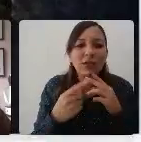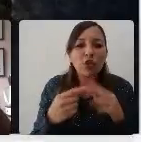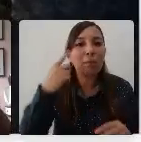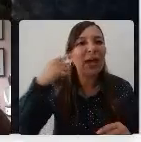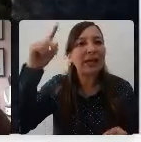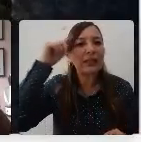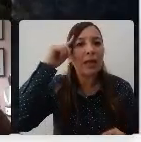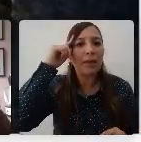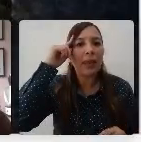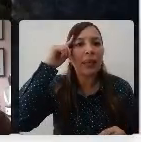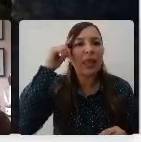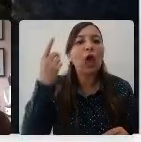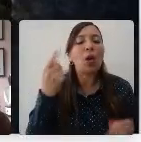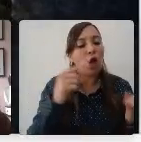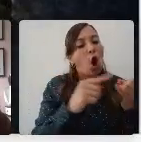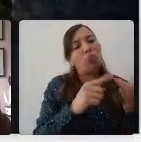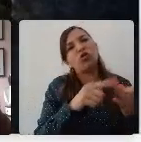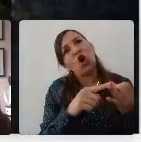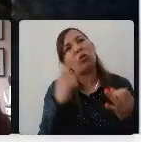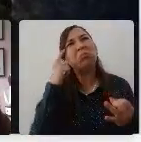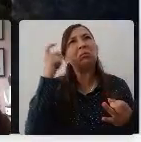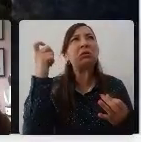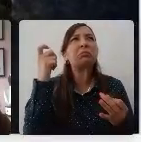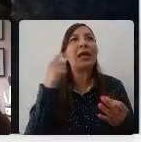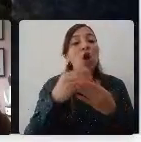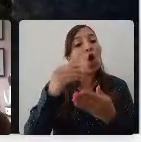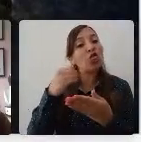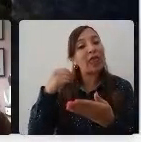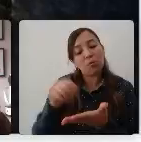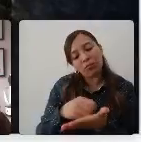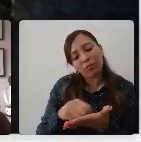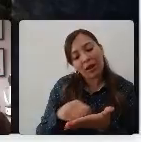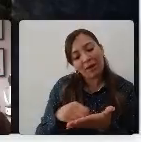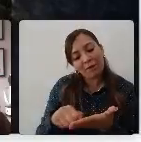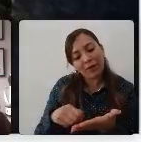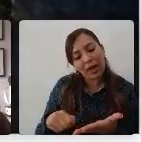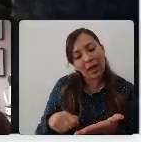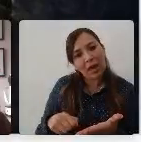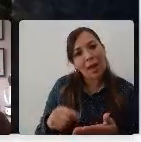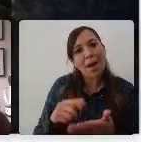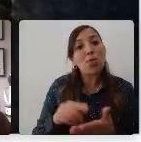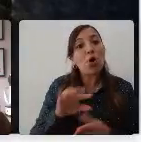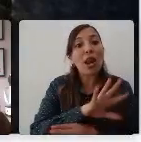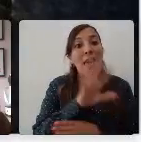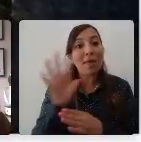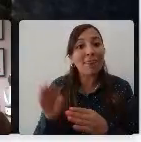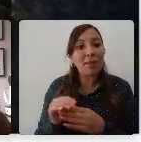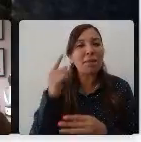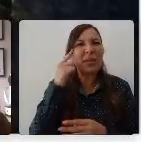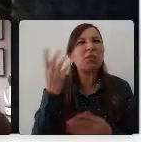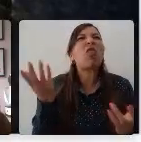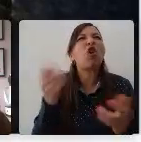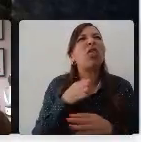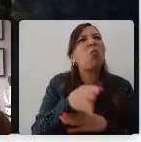línea con para opciones y planificar con tiempo incluso ahora más cuál la pandemia suele planificar antes se demoraba